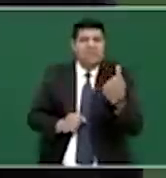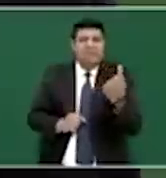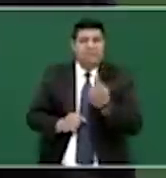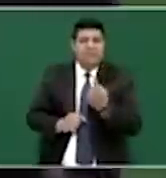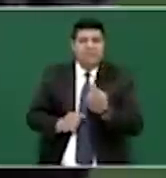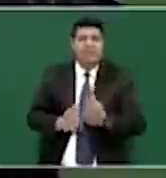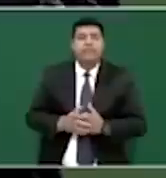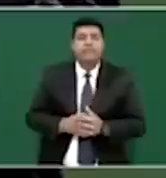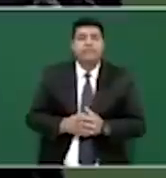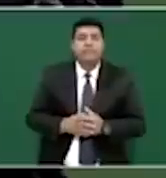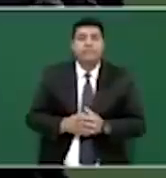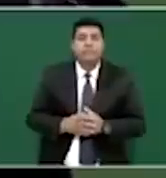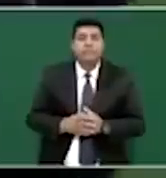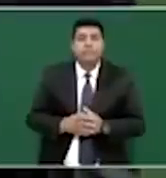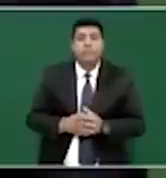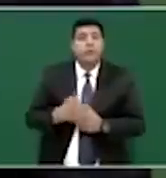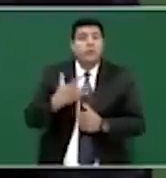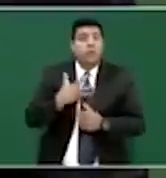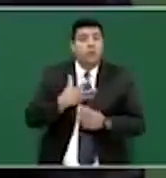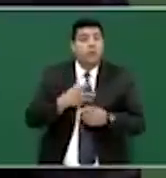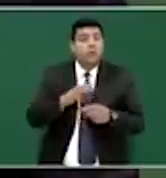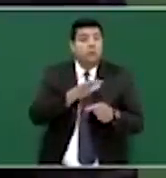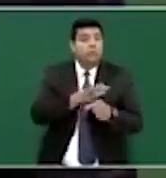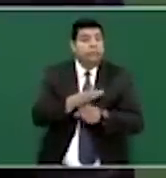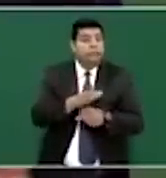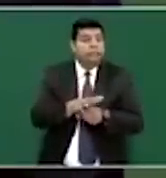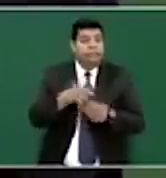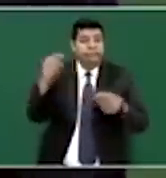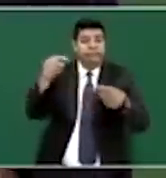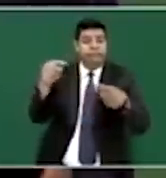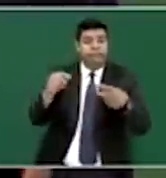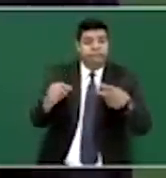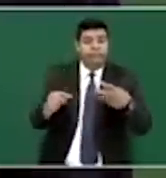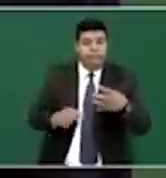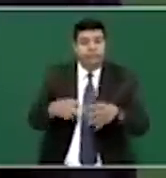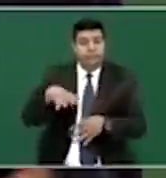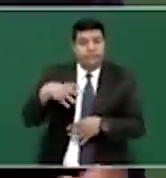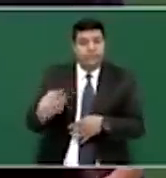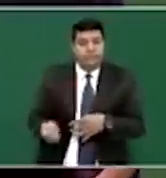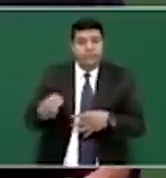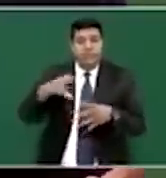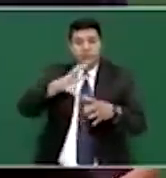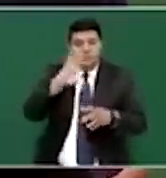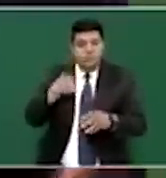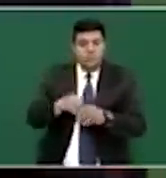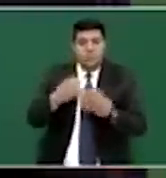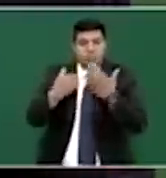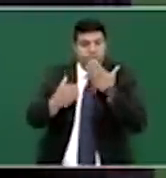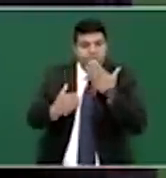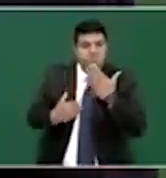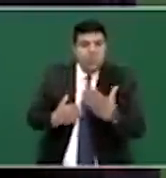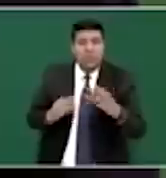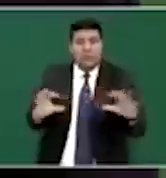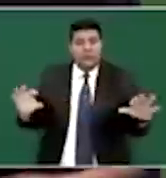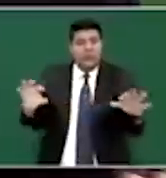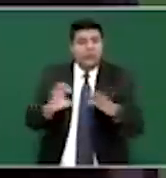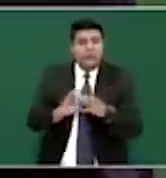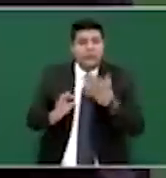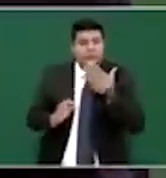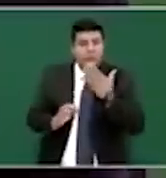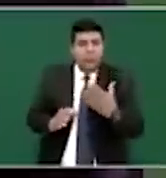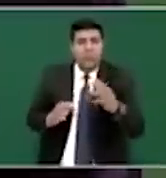todos los recursos, el unir esfuerzos, voluntades, el